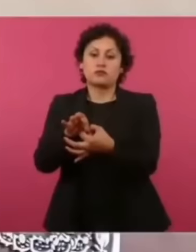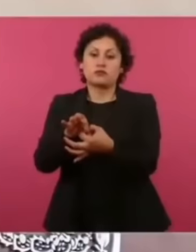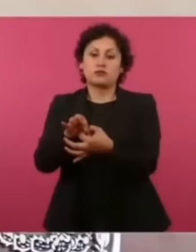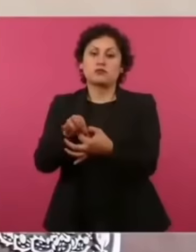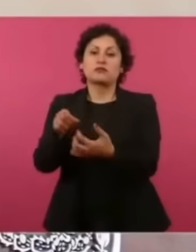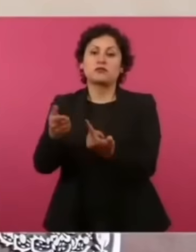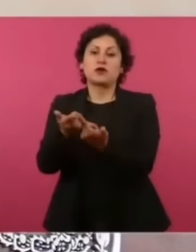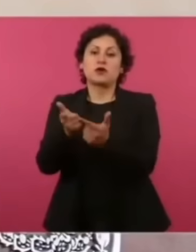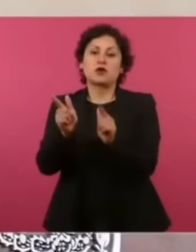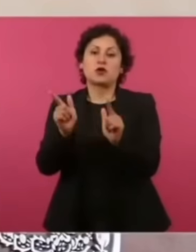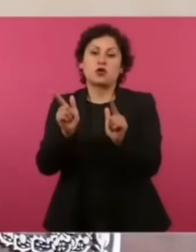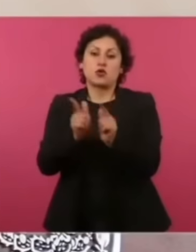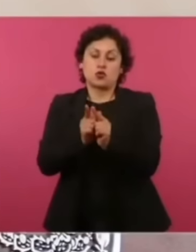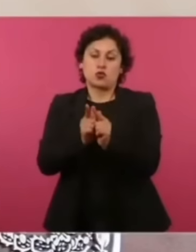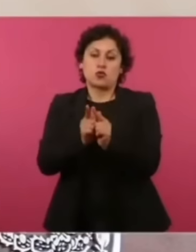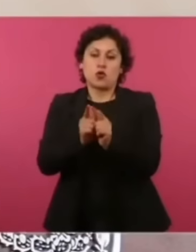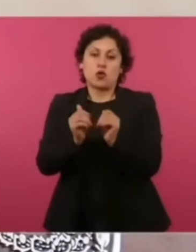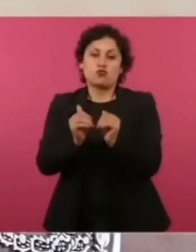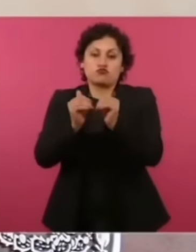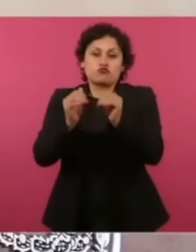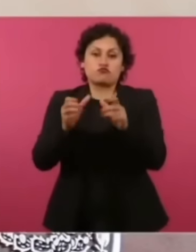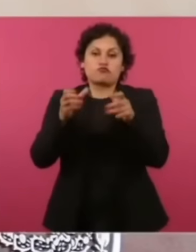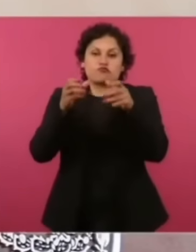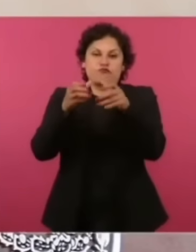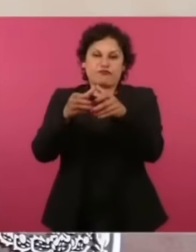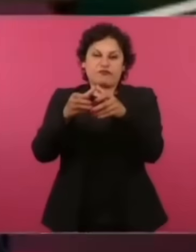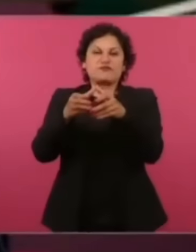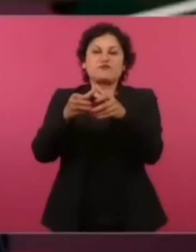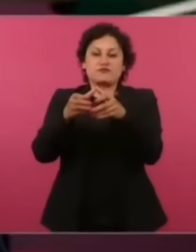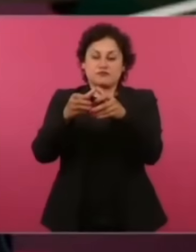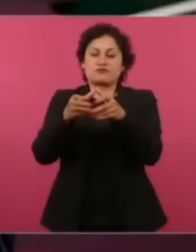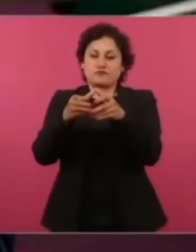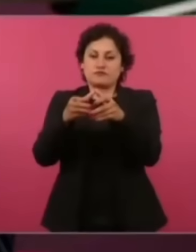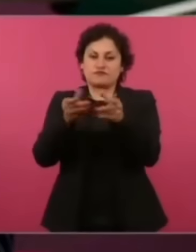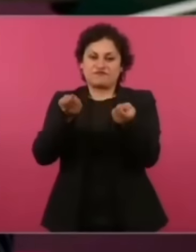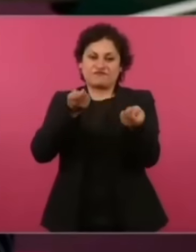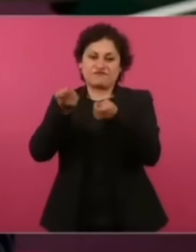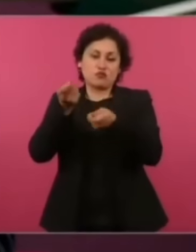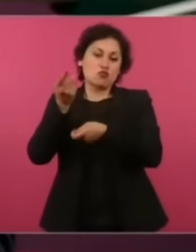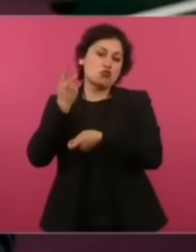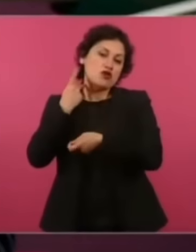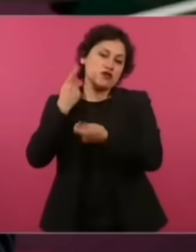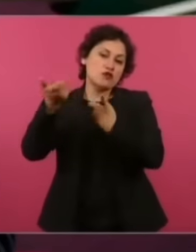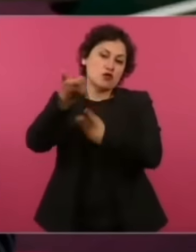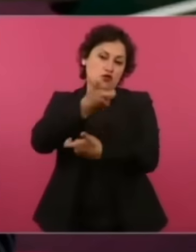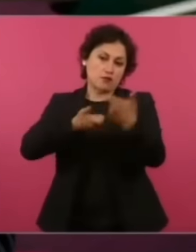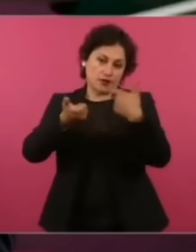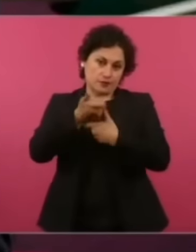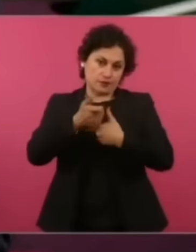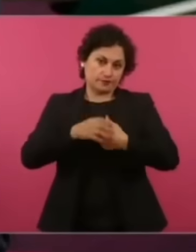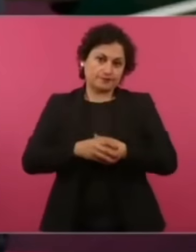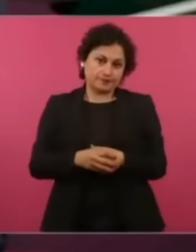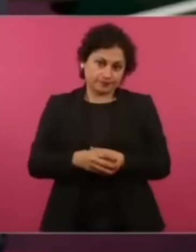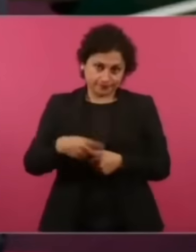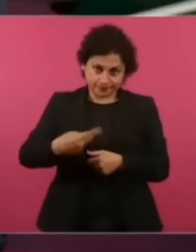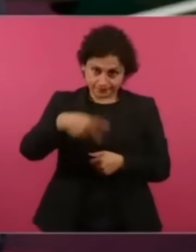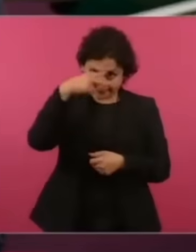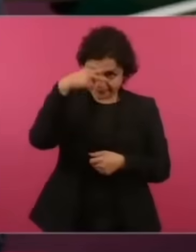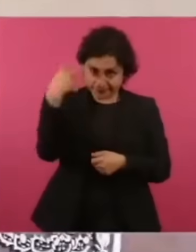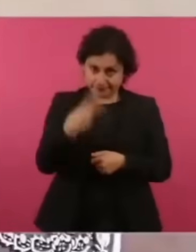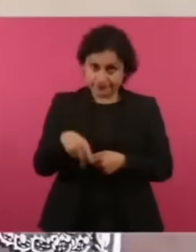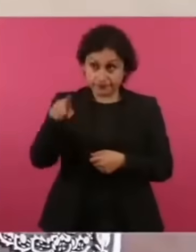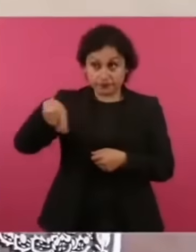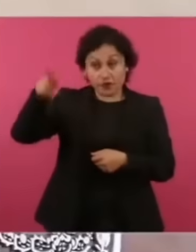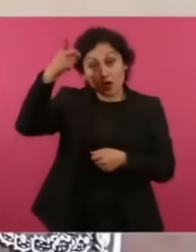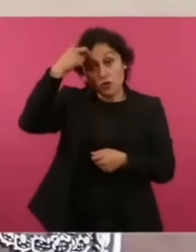mafia del poder económico y político en el país. Hacen negocios los